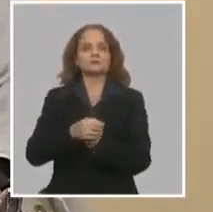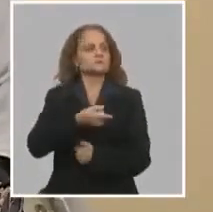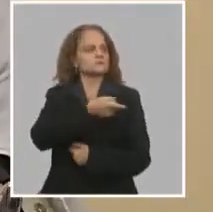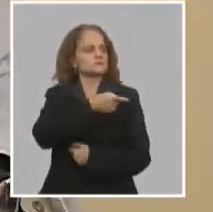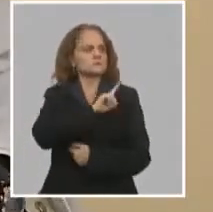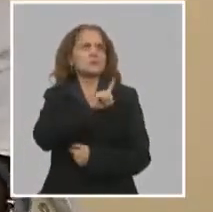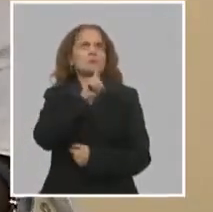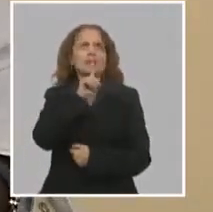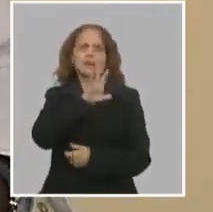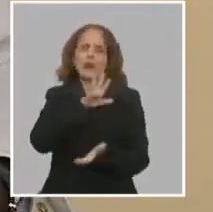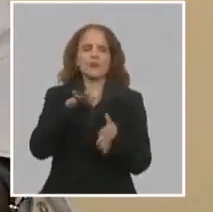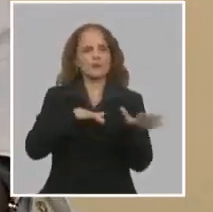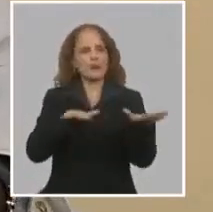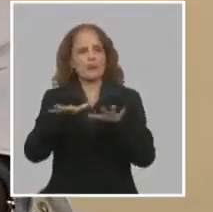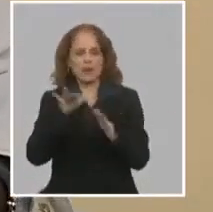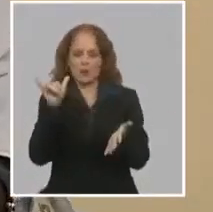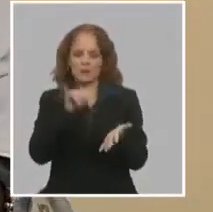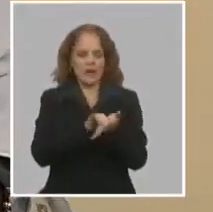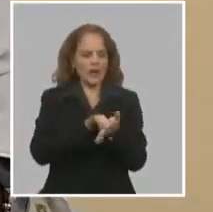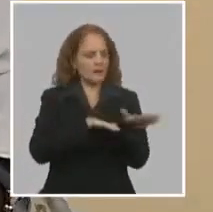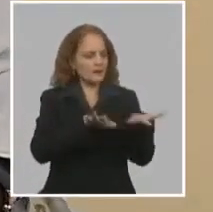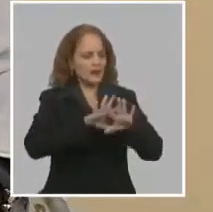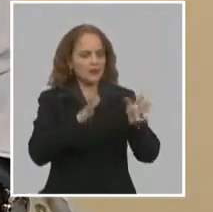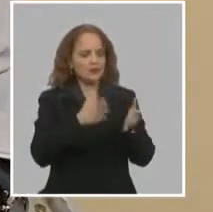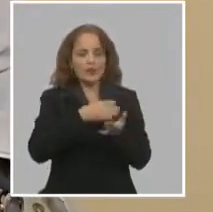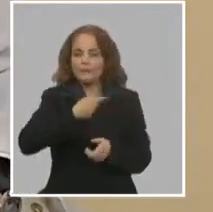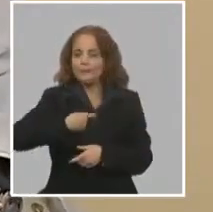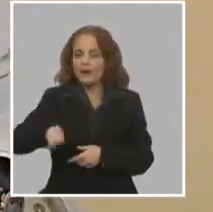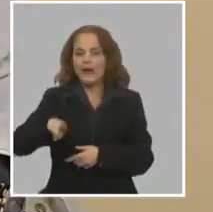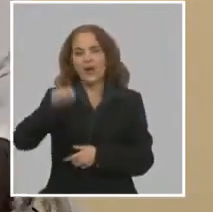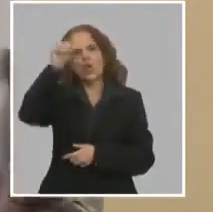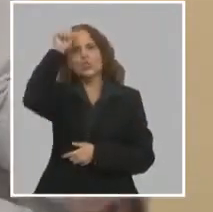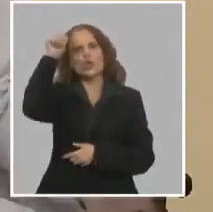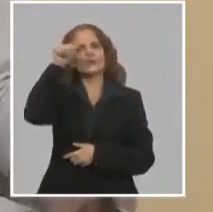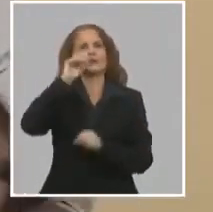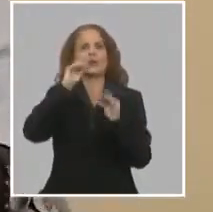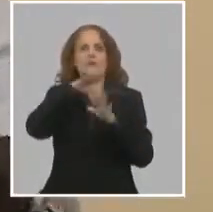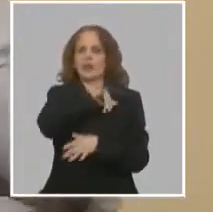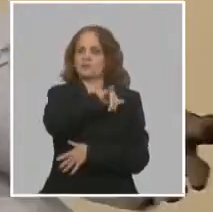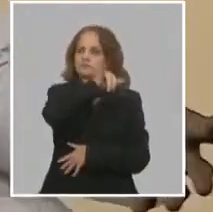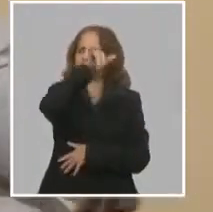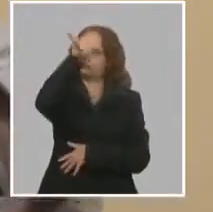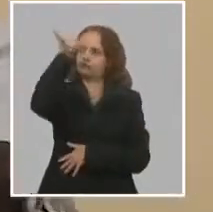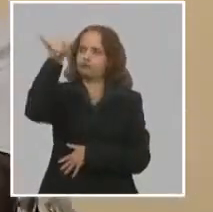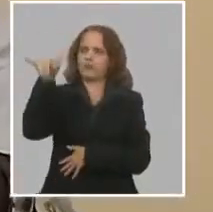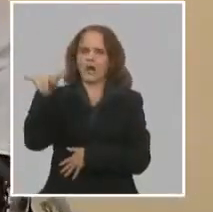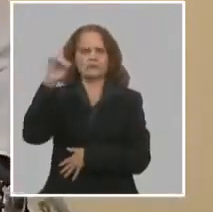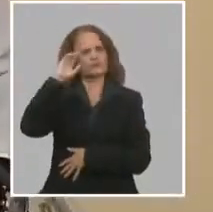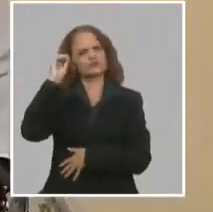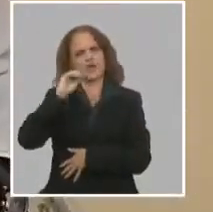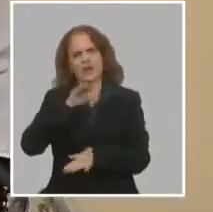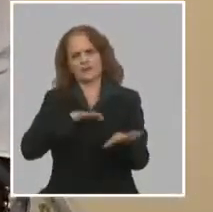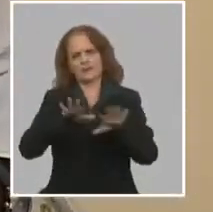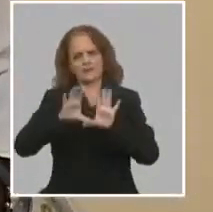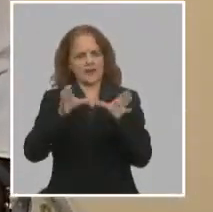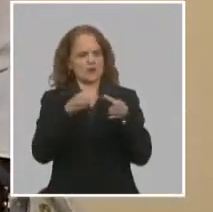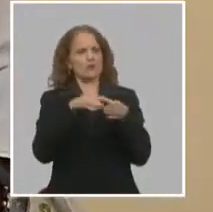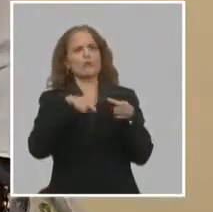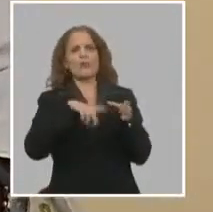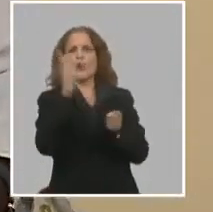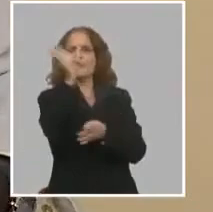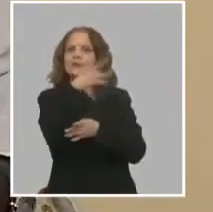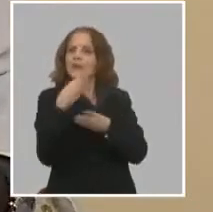y estuvimos saliendo el domingo en el horario de la mañana. Primero el abanderamiento, como es normal,